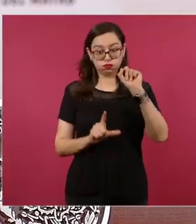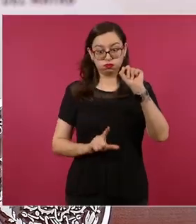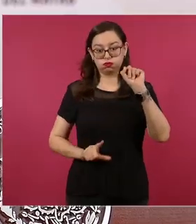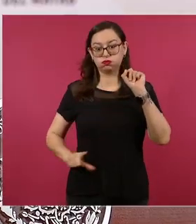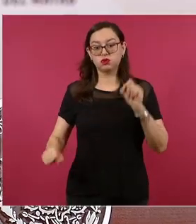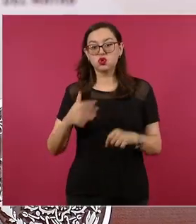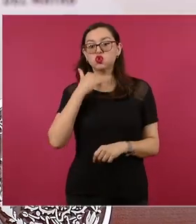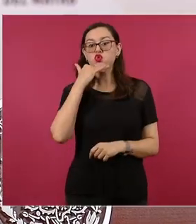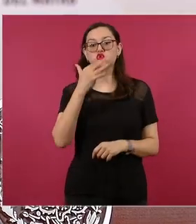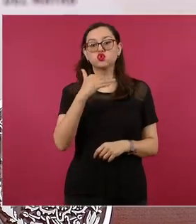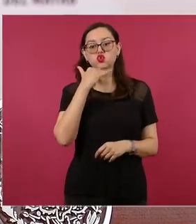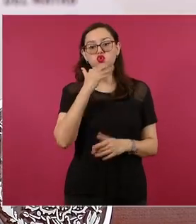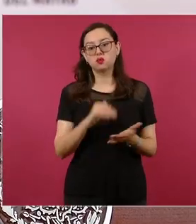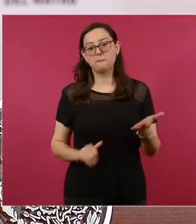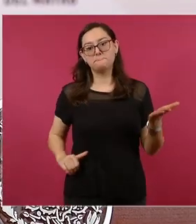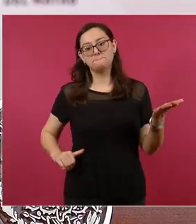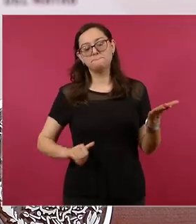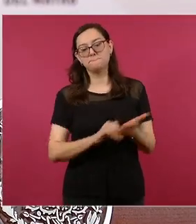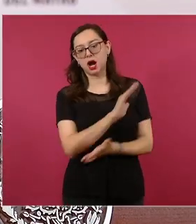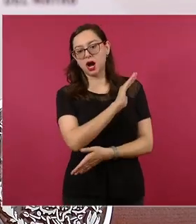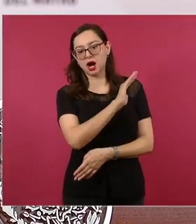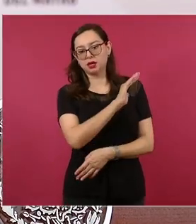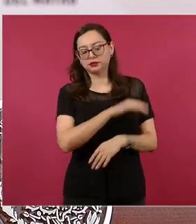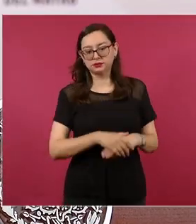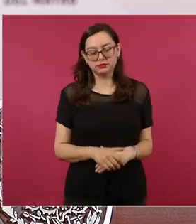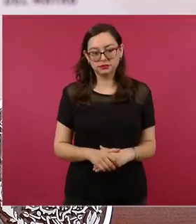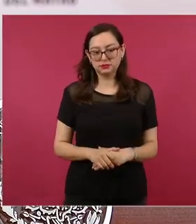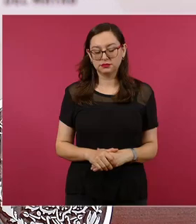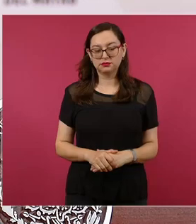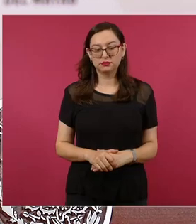la corrupción de México.